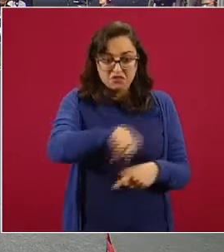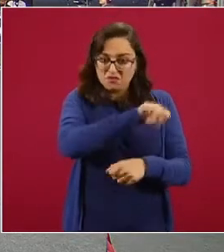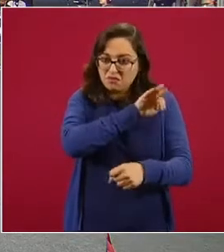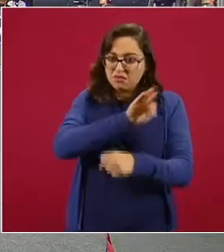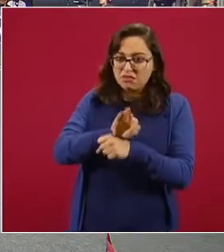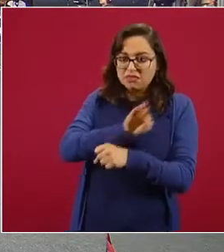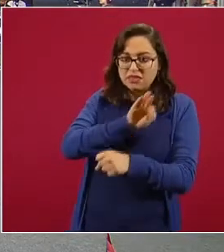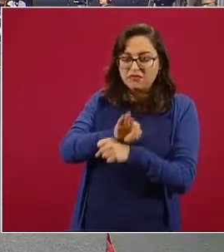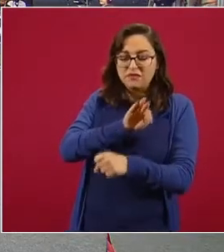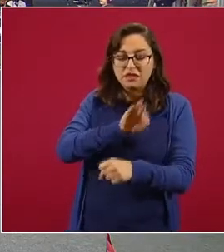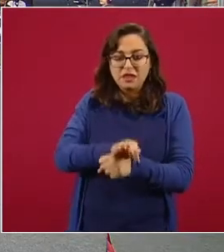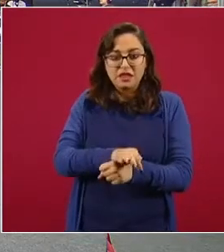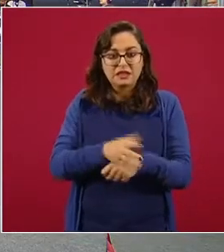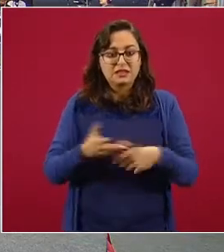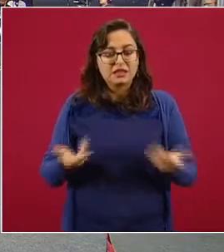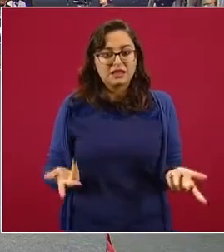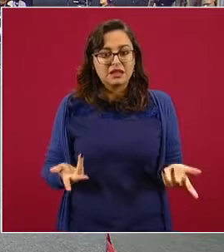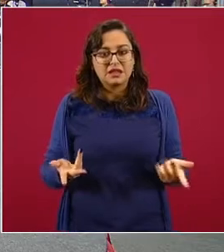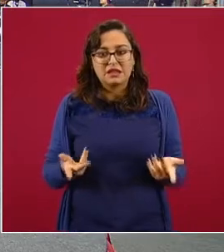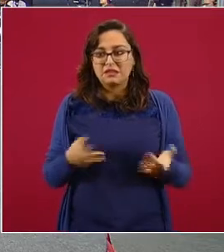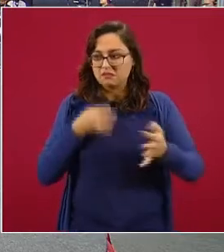Y esto es lo que calla